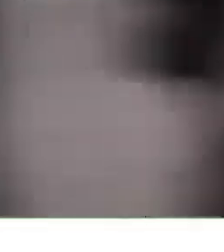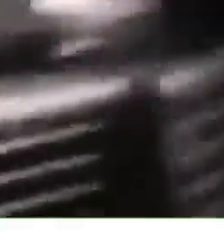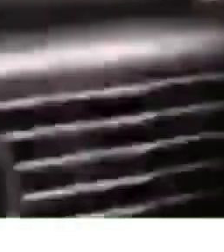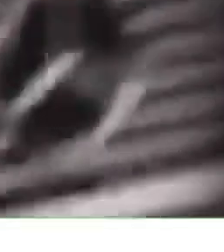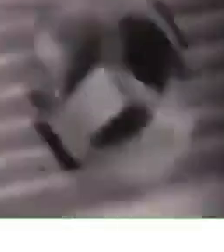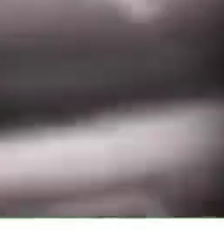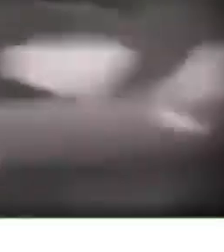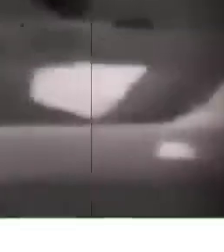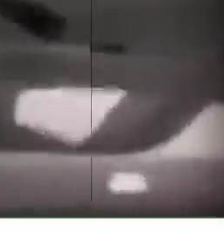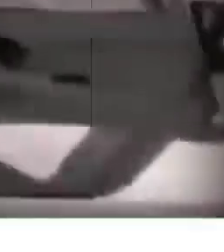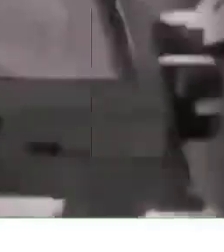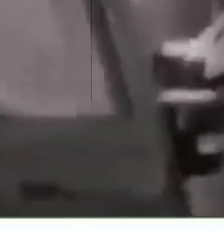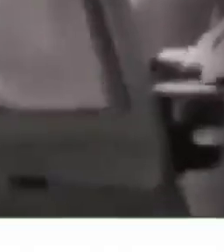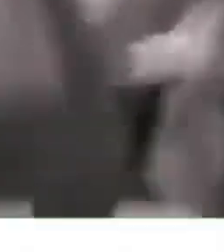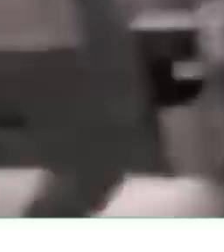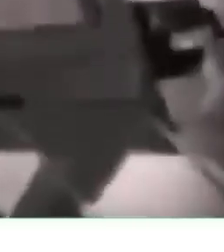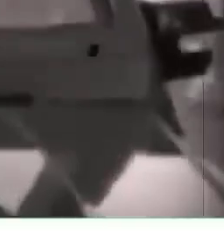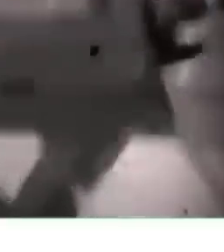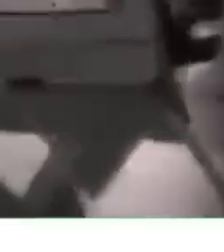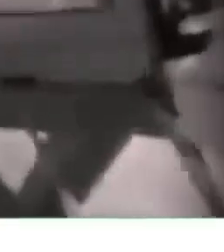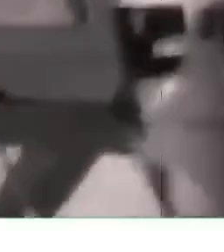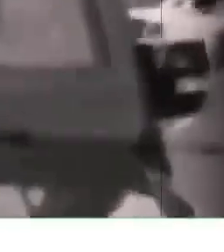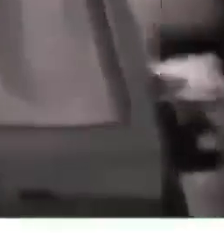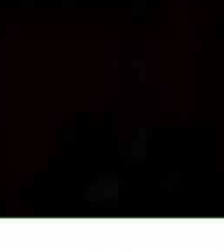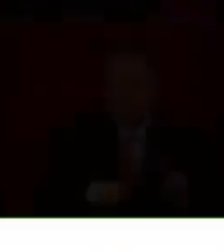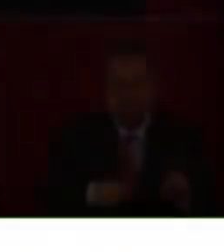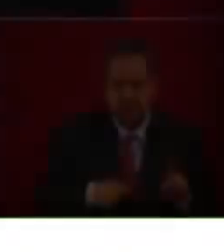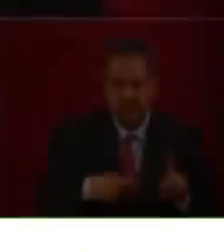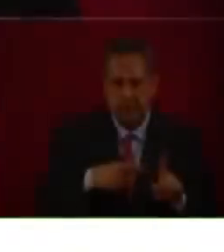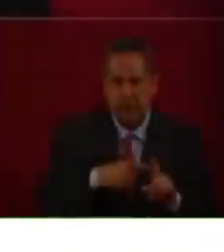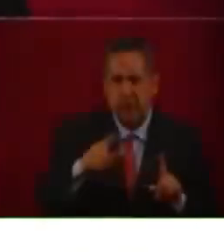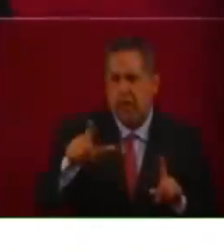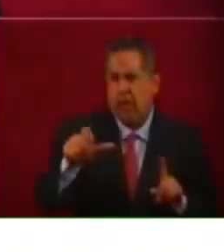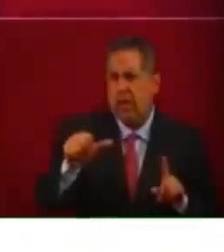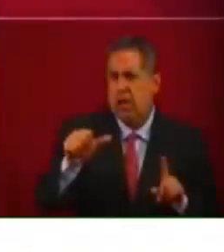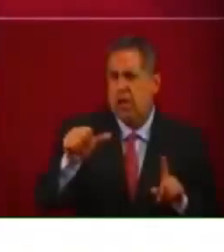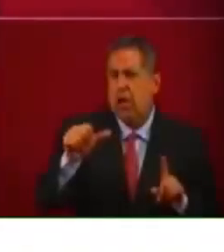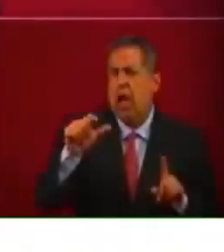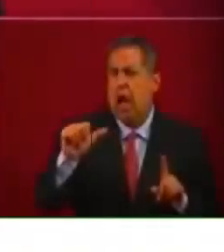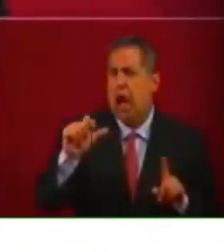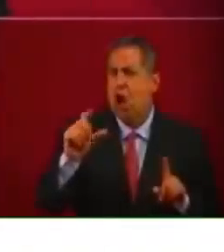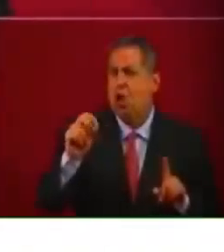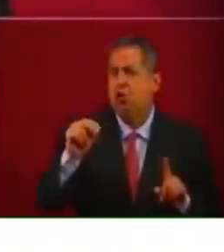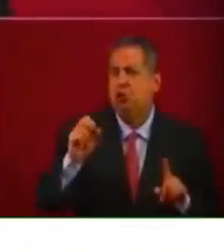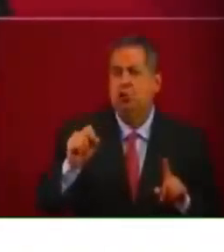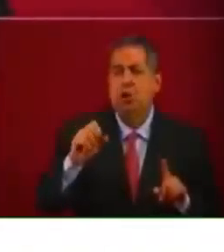no se dejó esperar, por lo que rápidamente denunció al presidente. Alonso Ancira